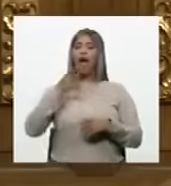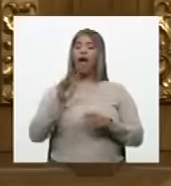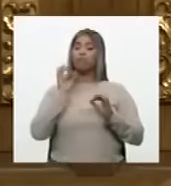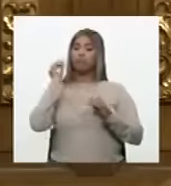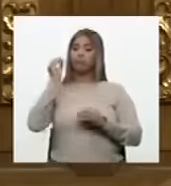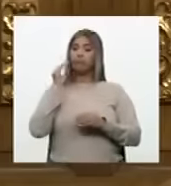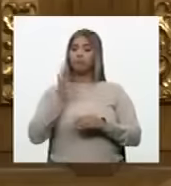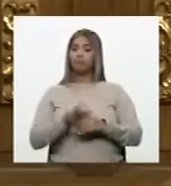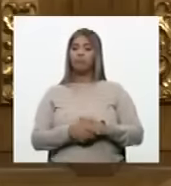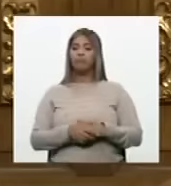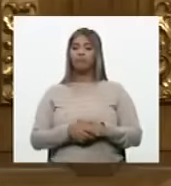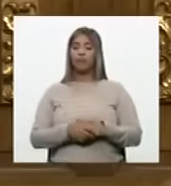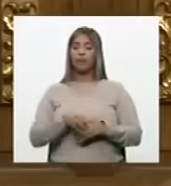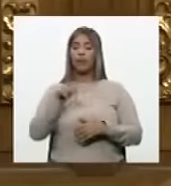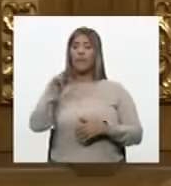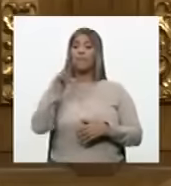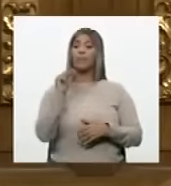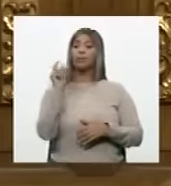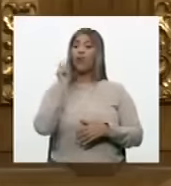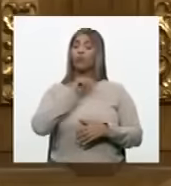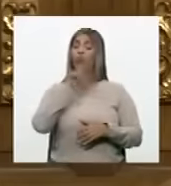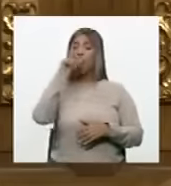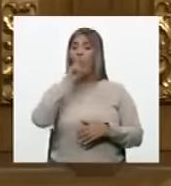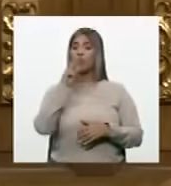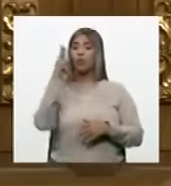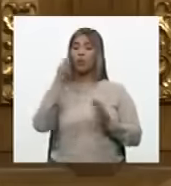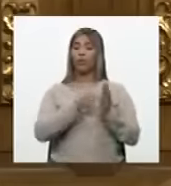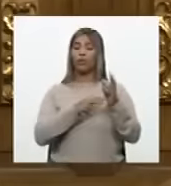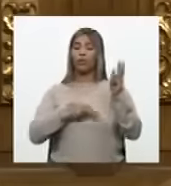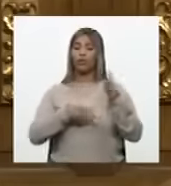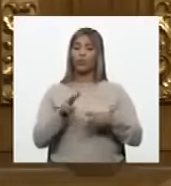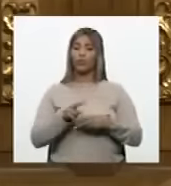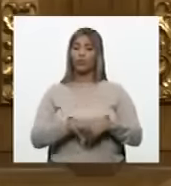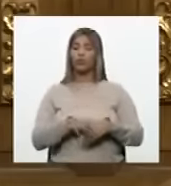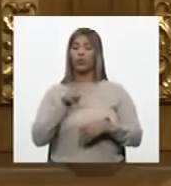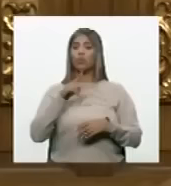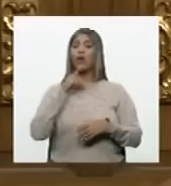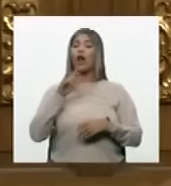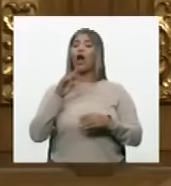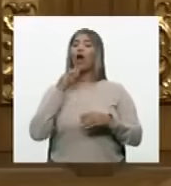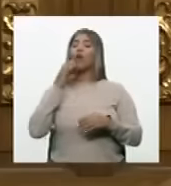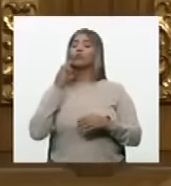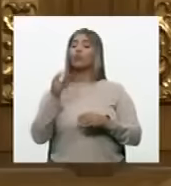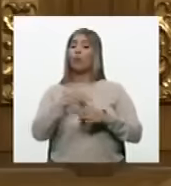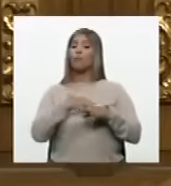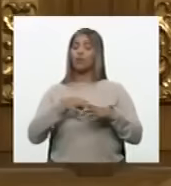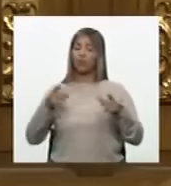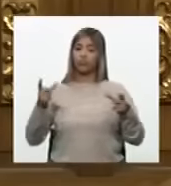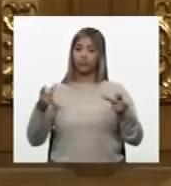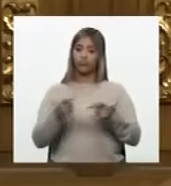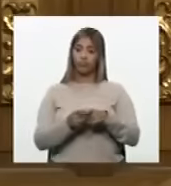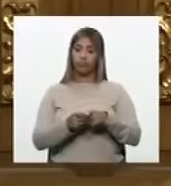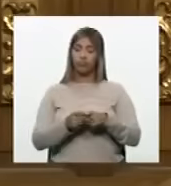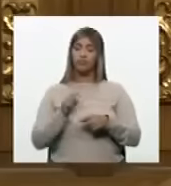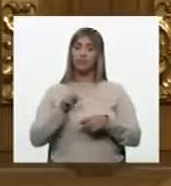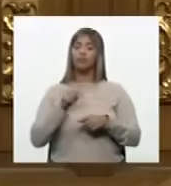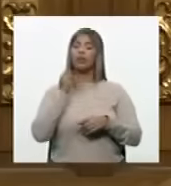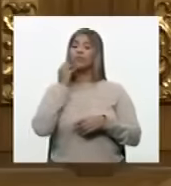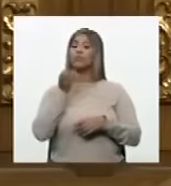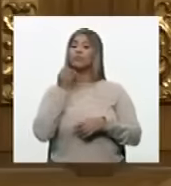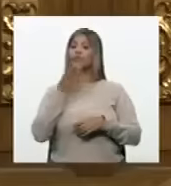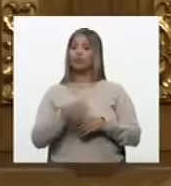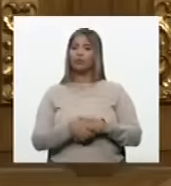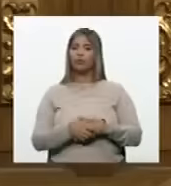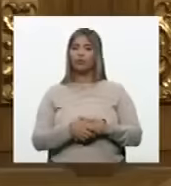Considerando que el 20 de octubre de 2012, durante el Consejo de Ministros reunidos en el Palacio de